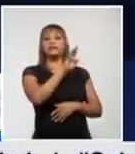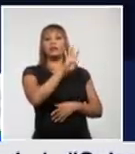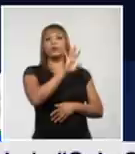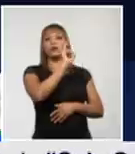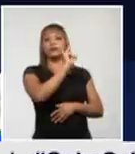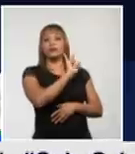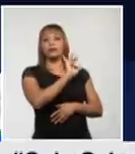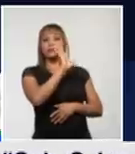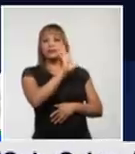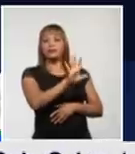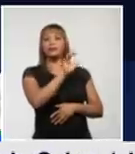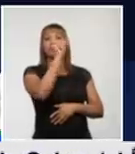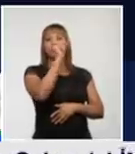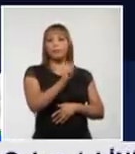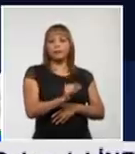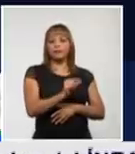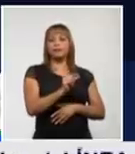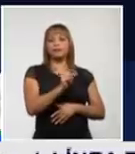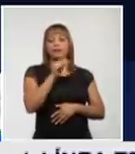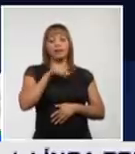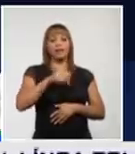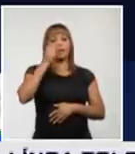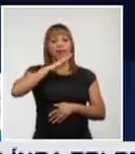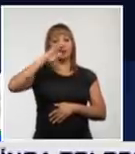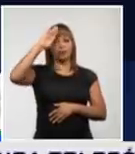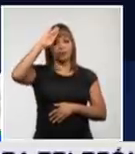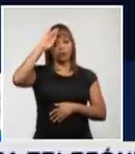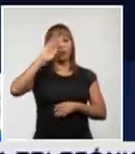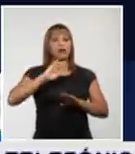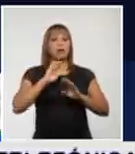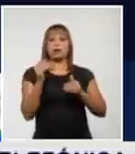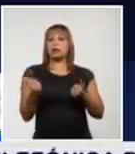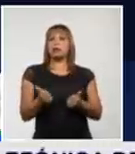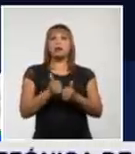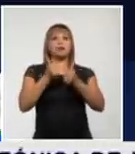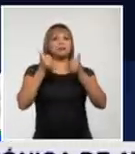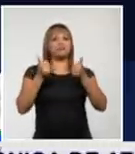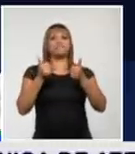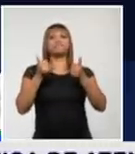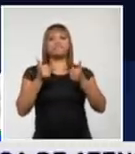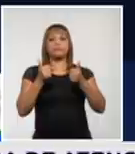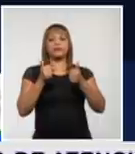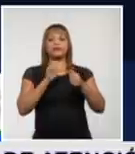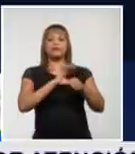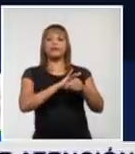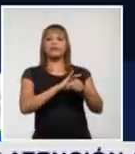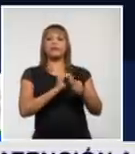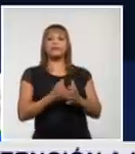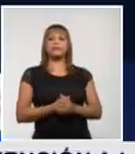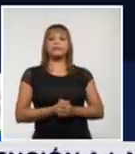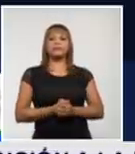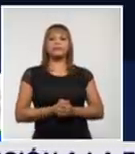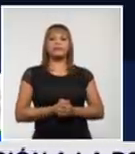5.145 personas de nuestro país que se han recuperado de la enfermedad. Estamos hablando